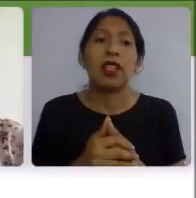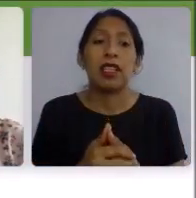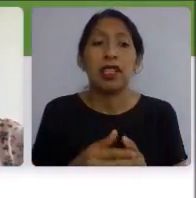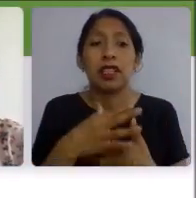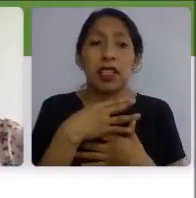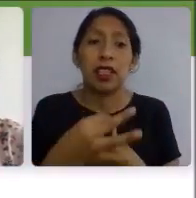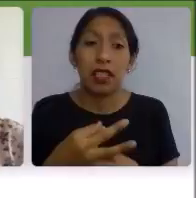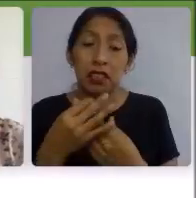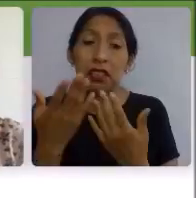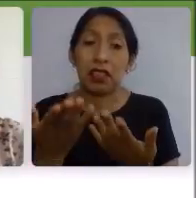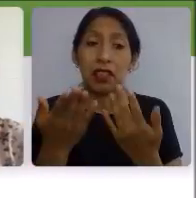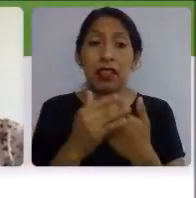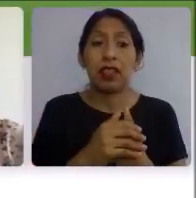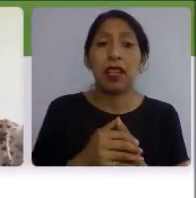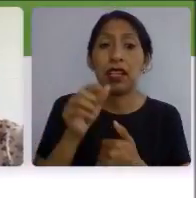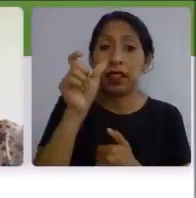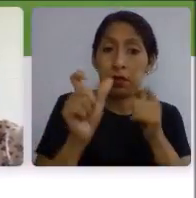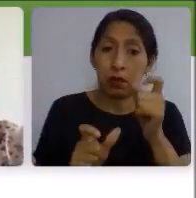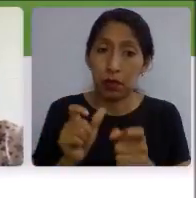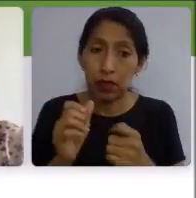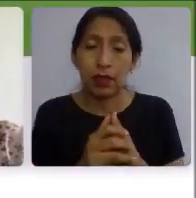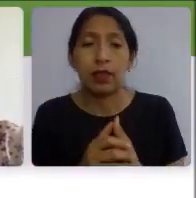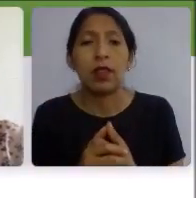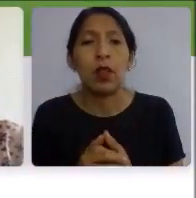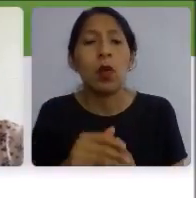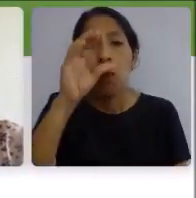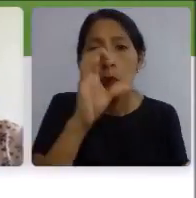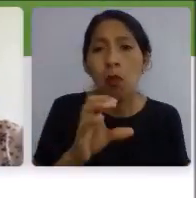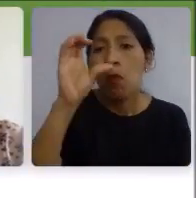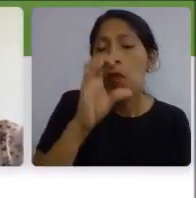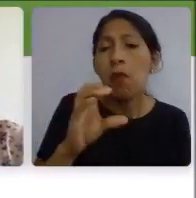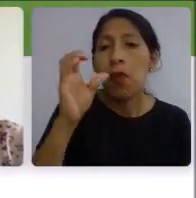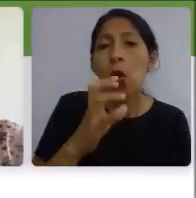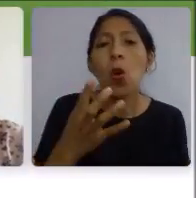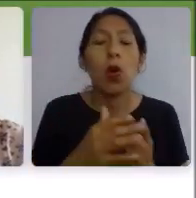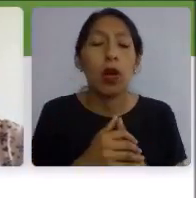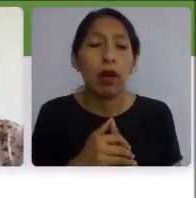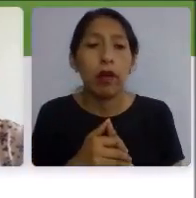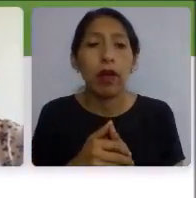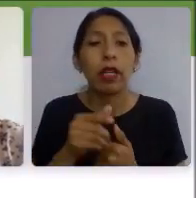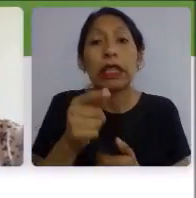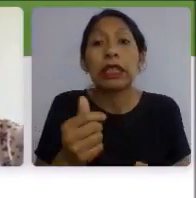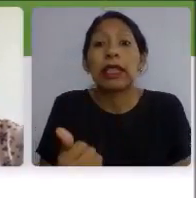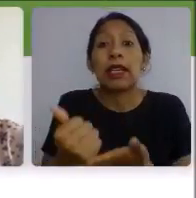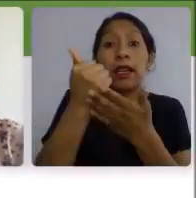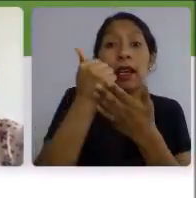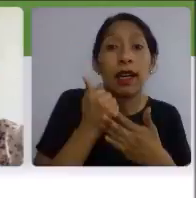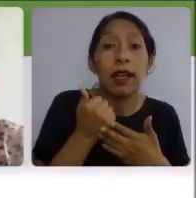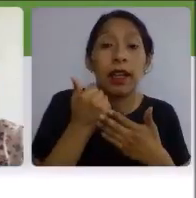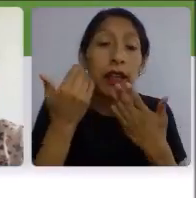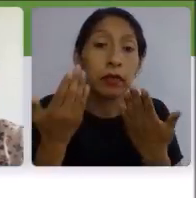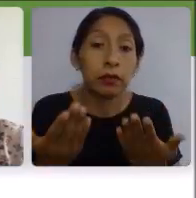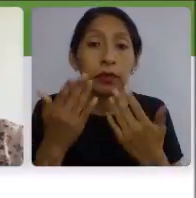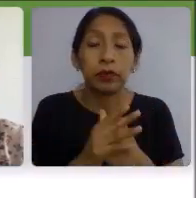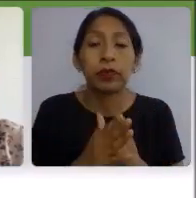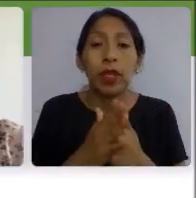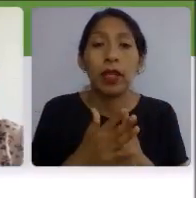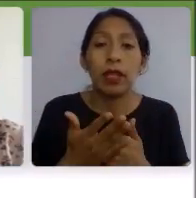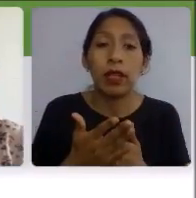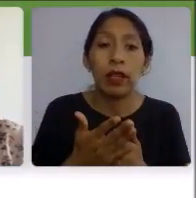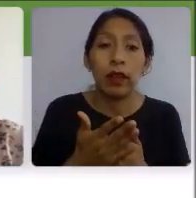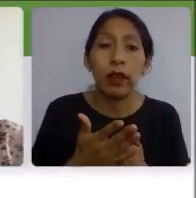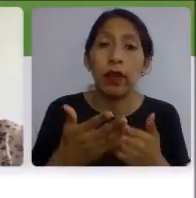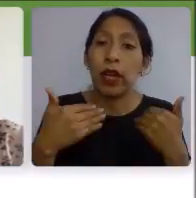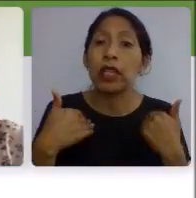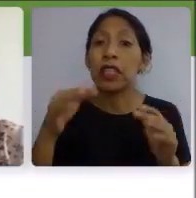estos operadores, a estos consumidores finales. Entonces, busca diversificar tu oferta, que te va a ayudar mucho también a poder, a que